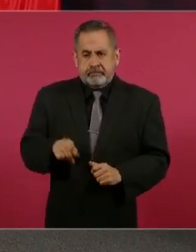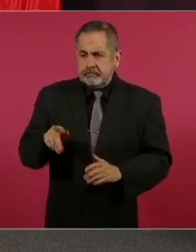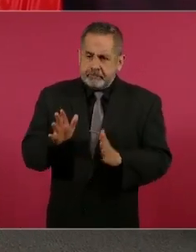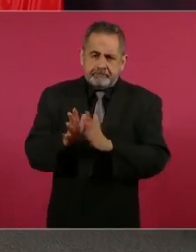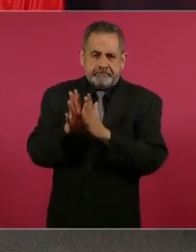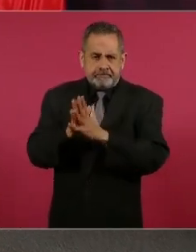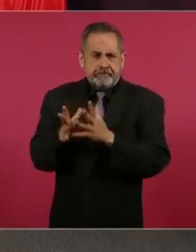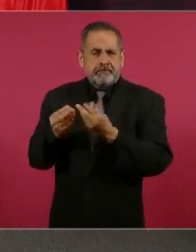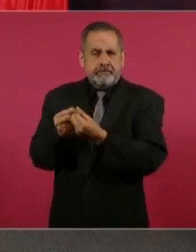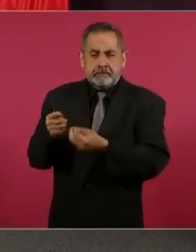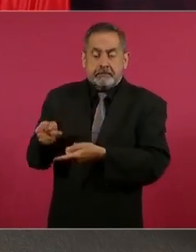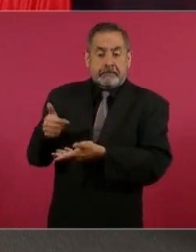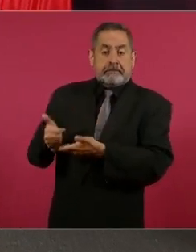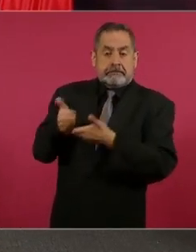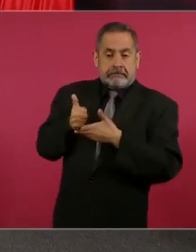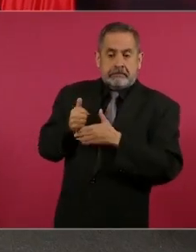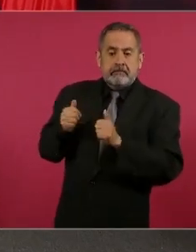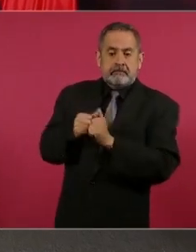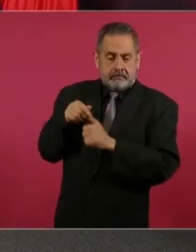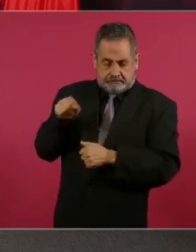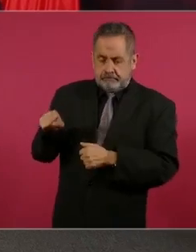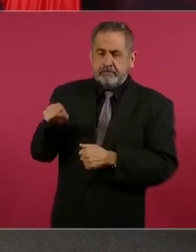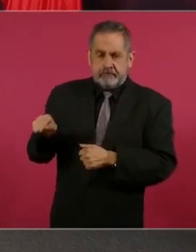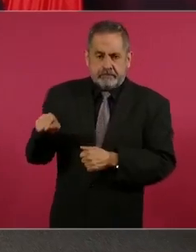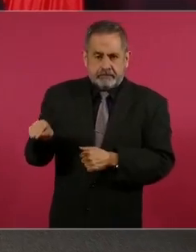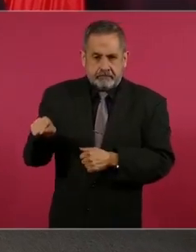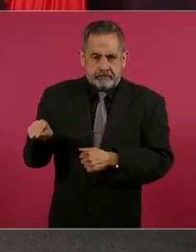colaborar, a ayudarme